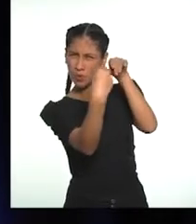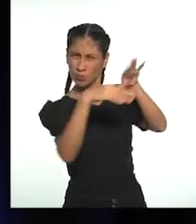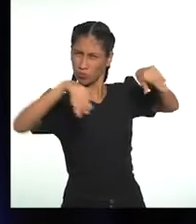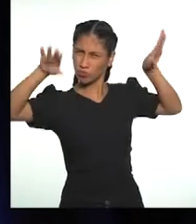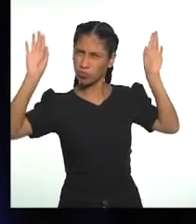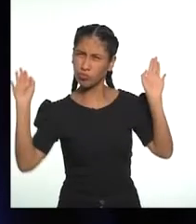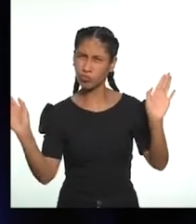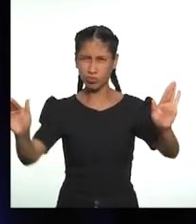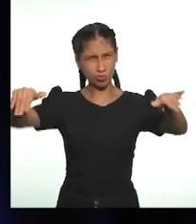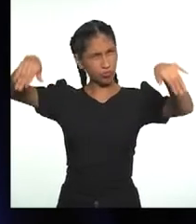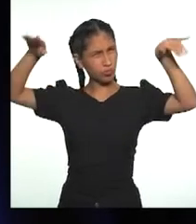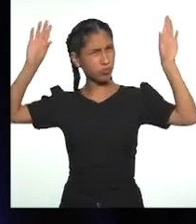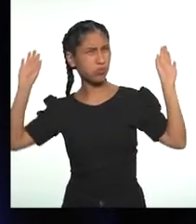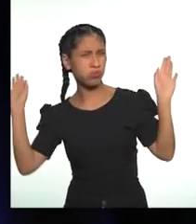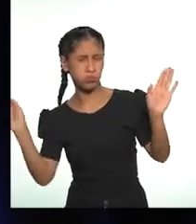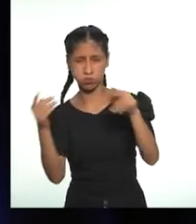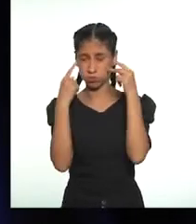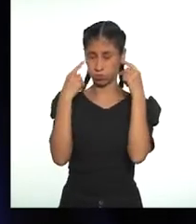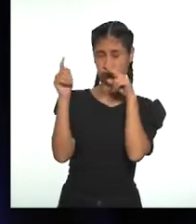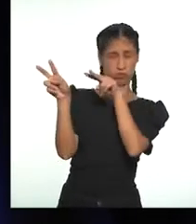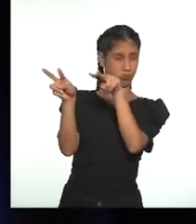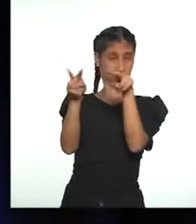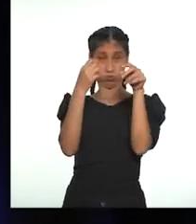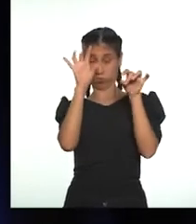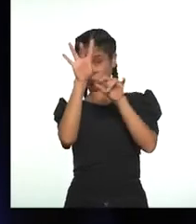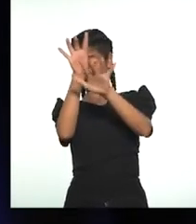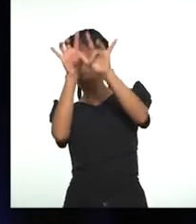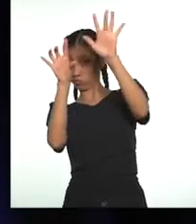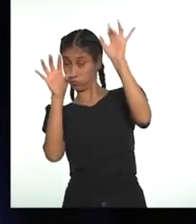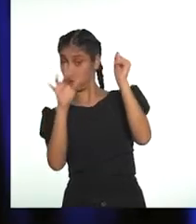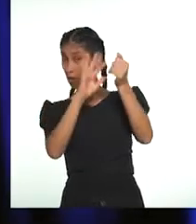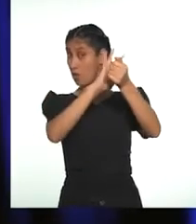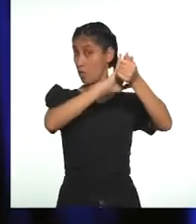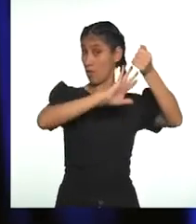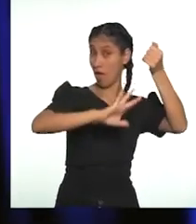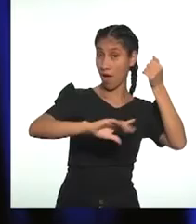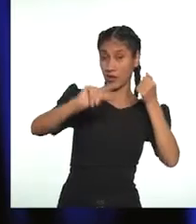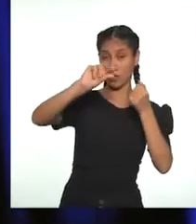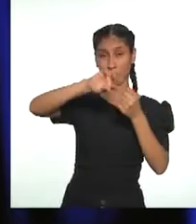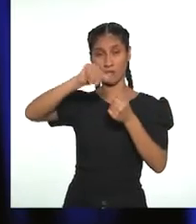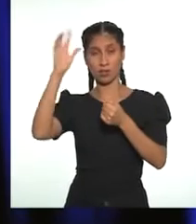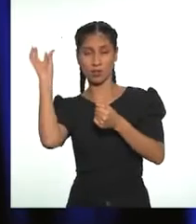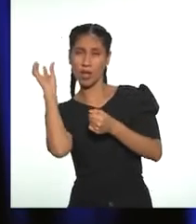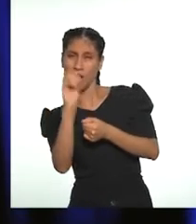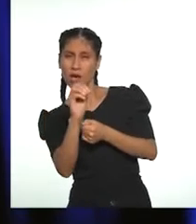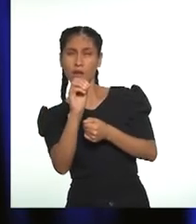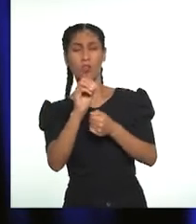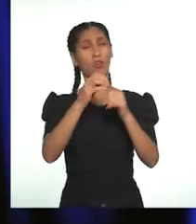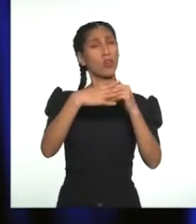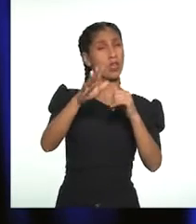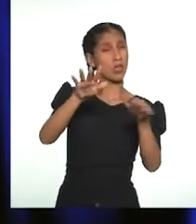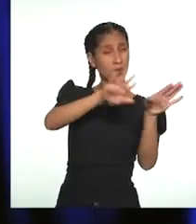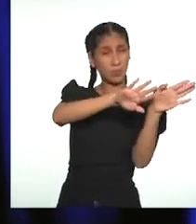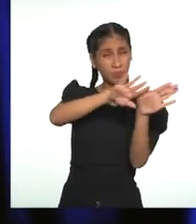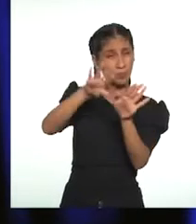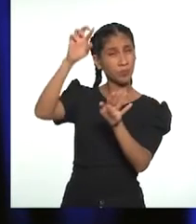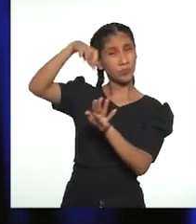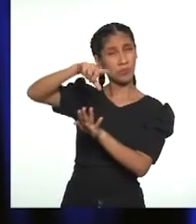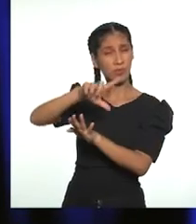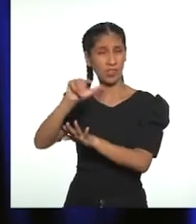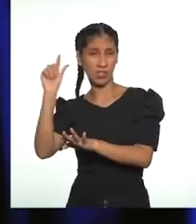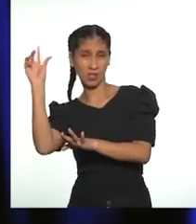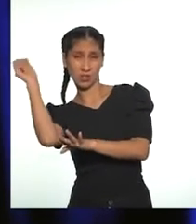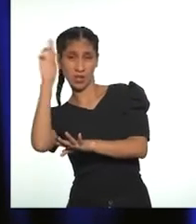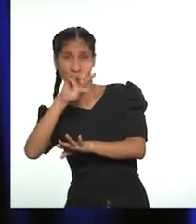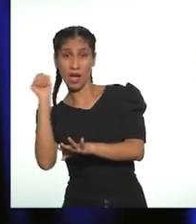cuchicheos, aletazos, el júbilo en los ojos. Sangre de grado y plegarias a la madre de